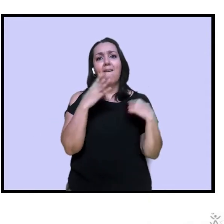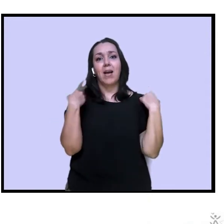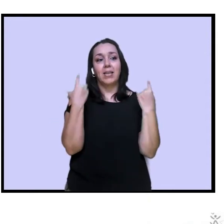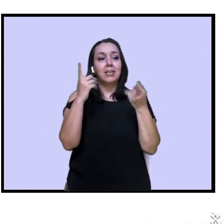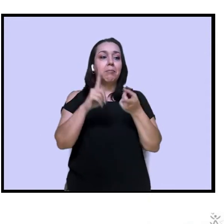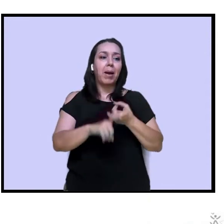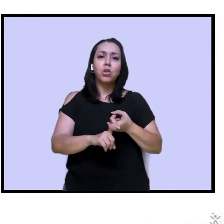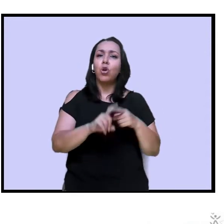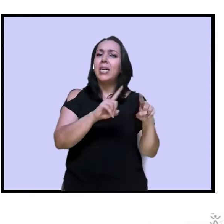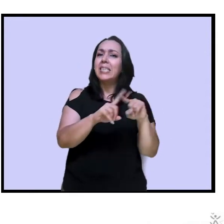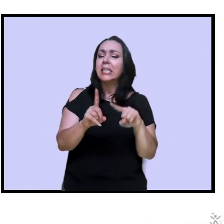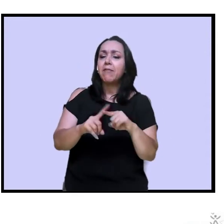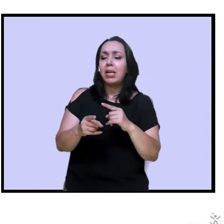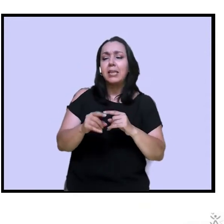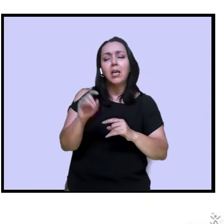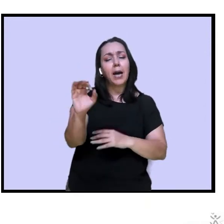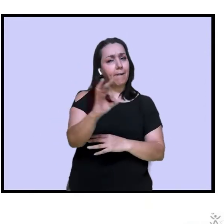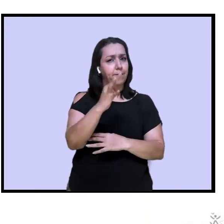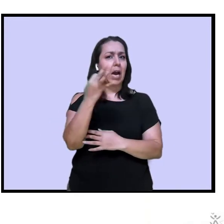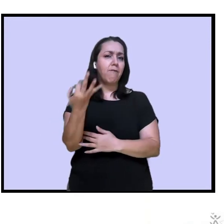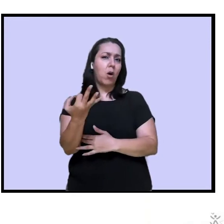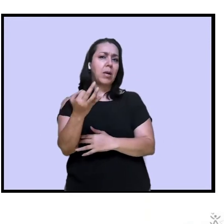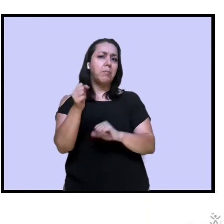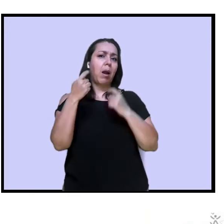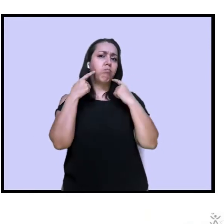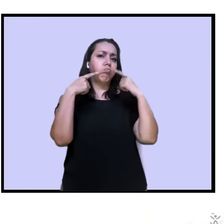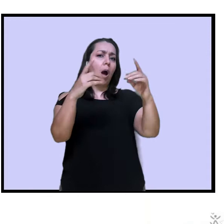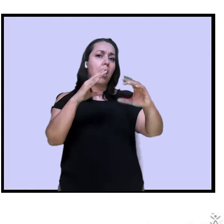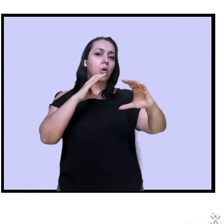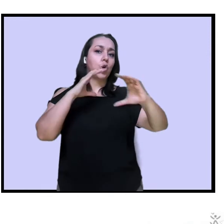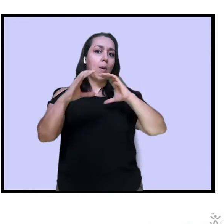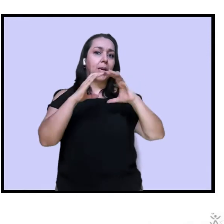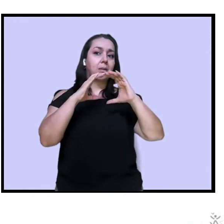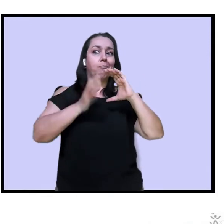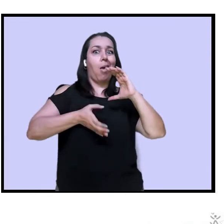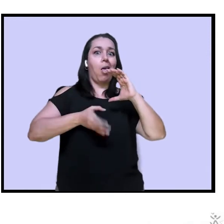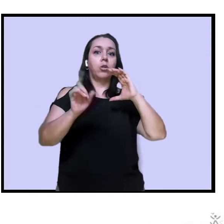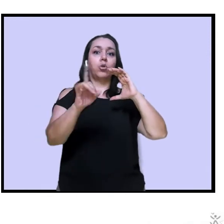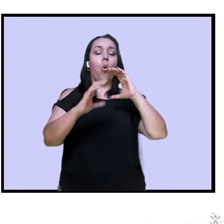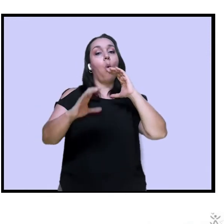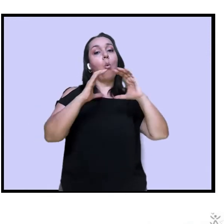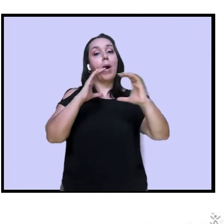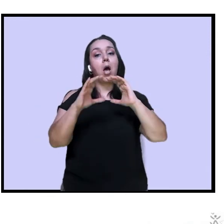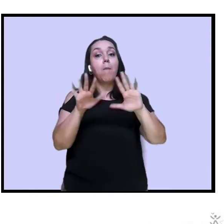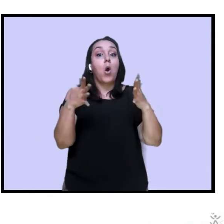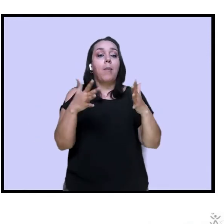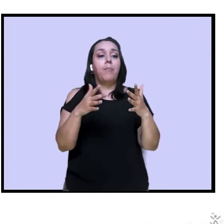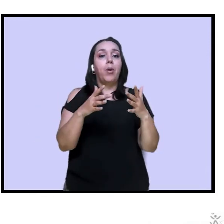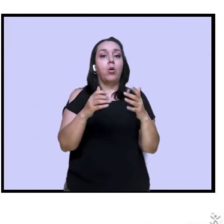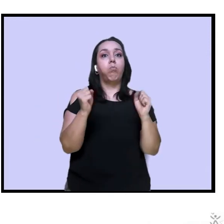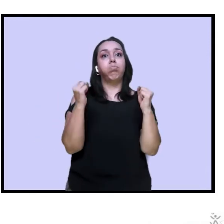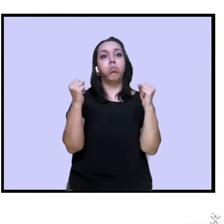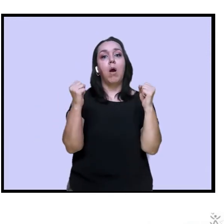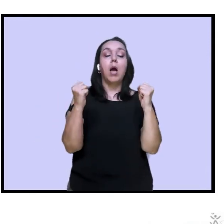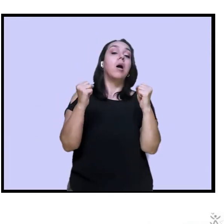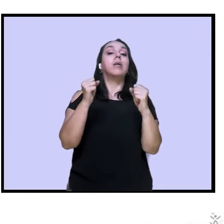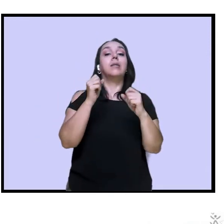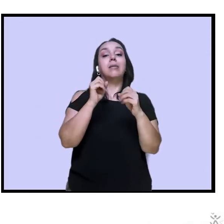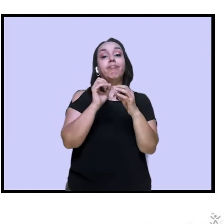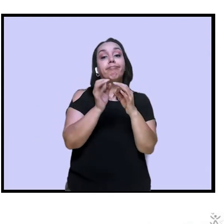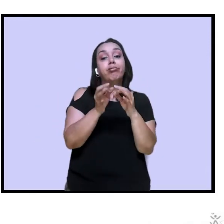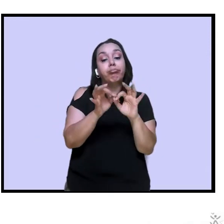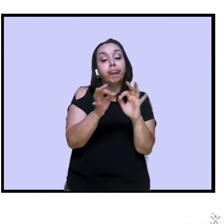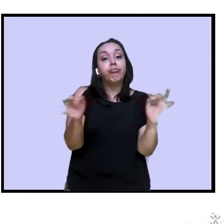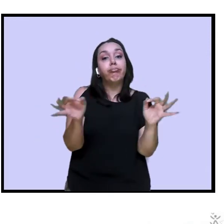que buscar otros medios para poder lograr la comunicación efectiva, con traductores en,